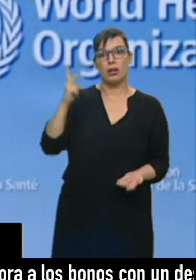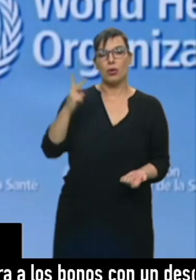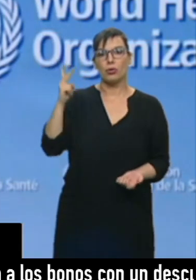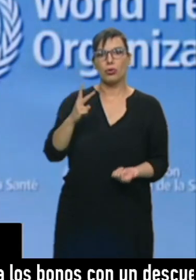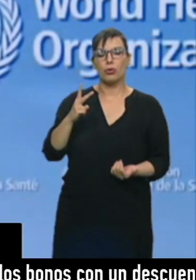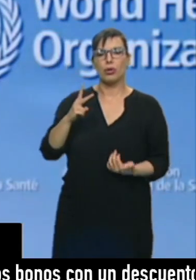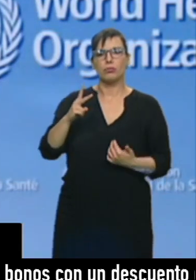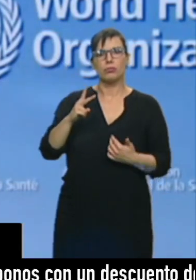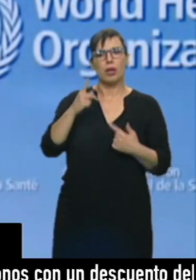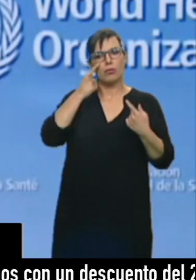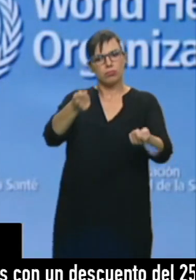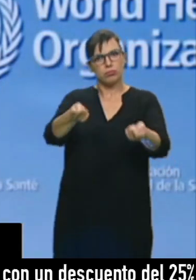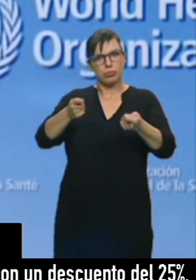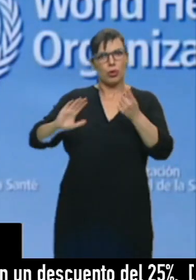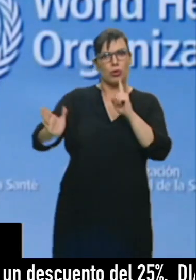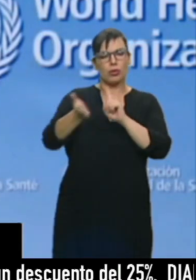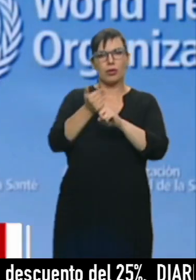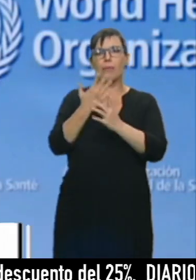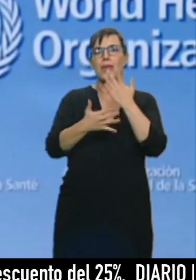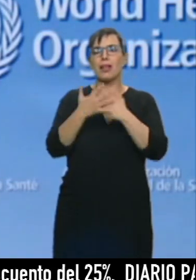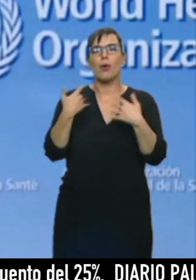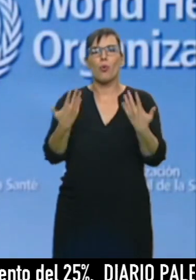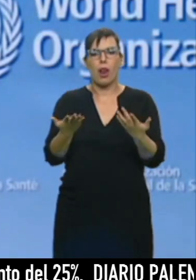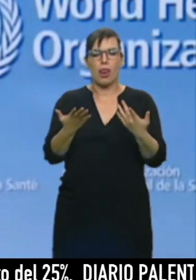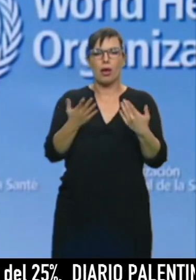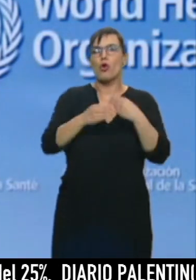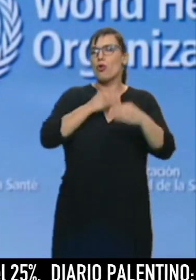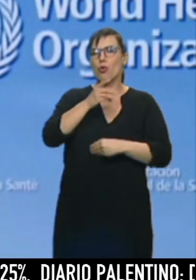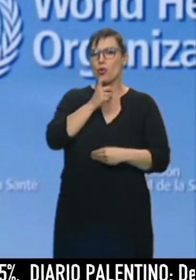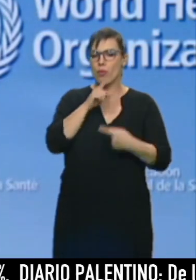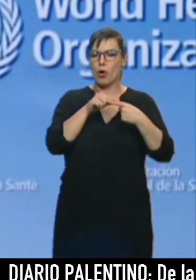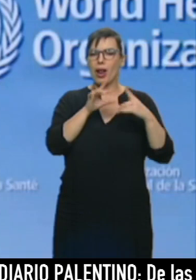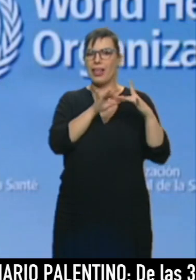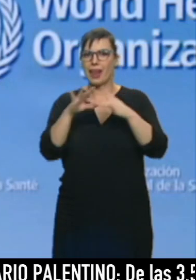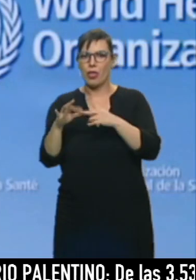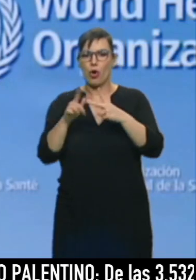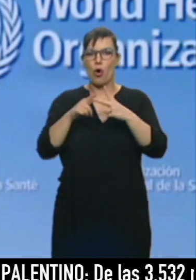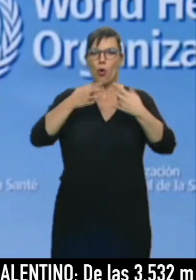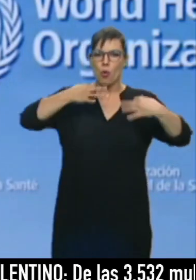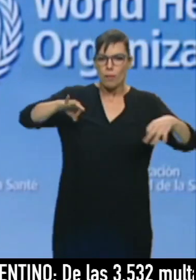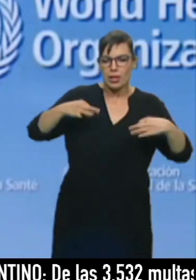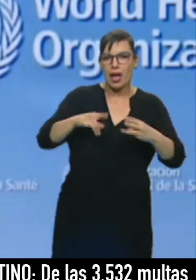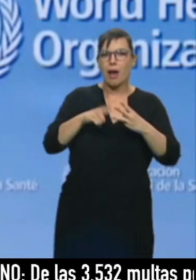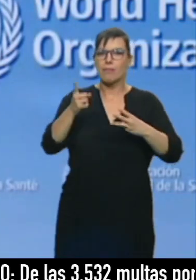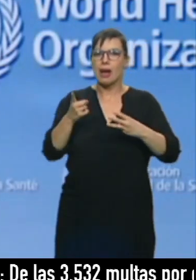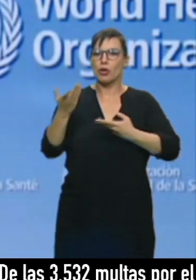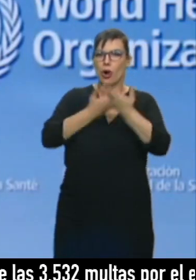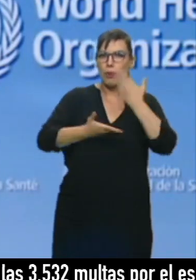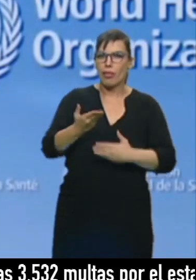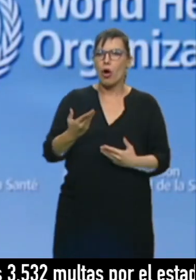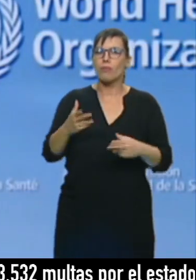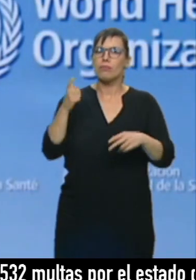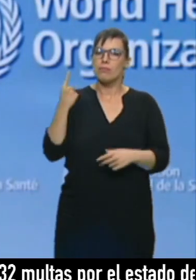de miembro de la sociedad e